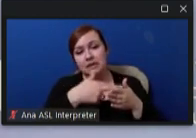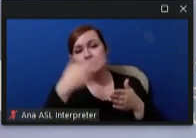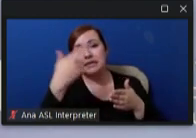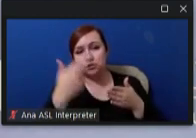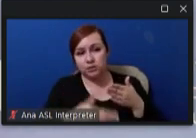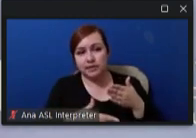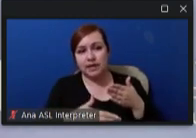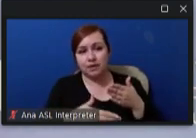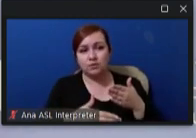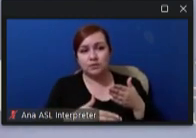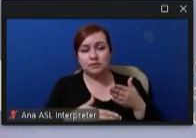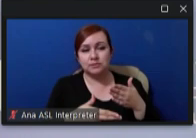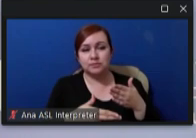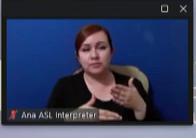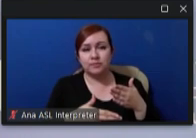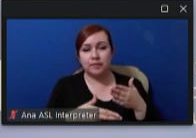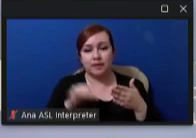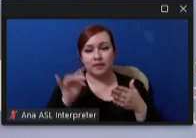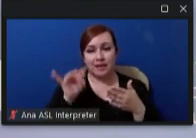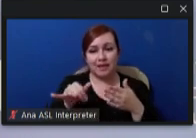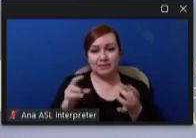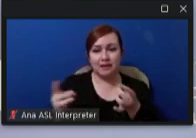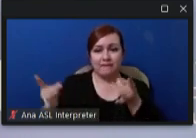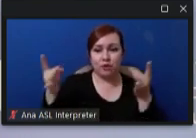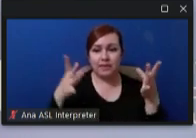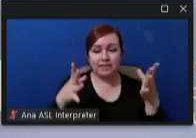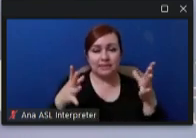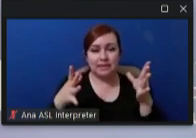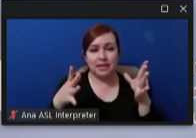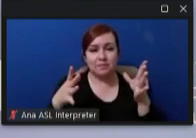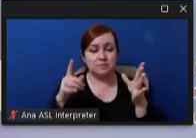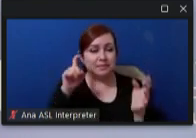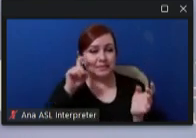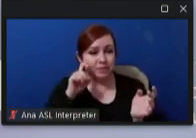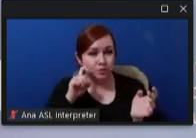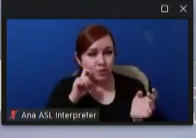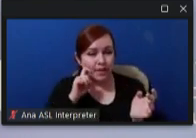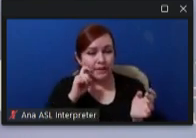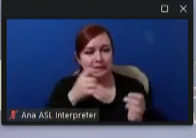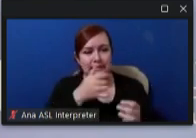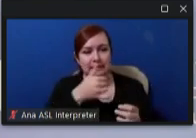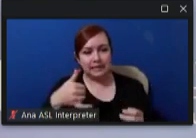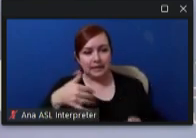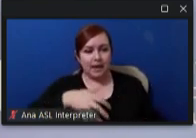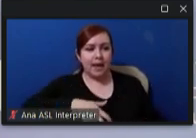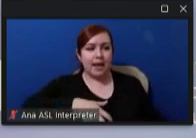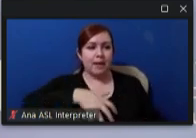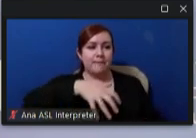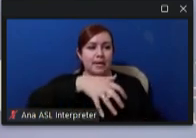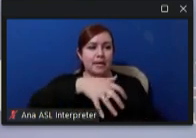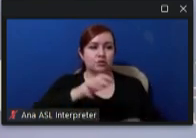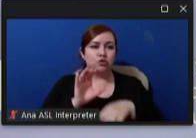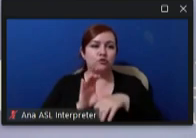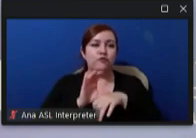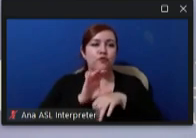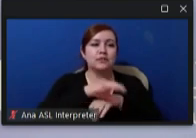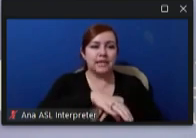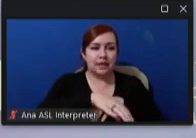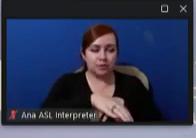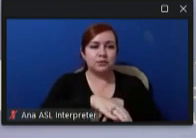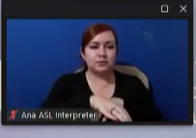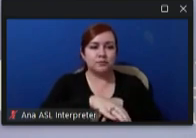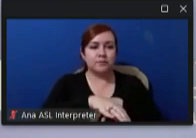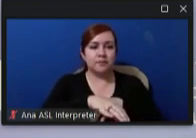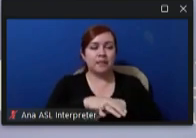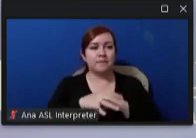característica de esa violencia sexual en embarazos forzados. Entonces,